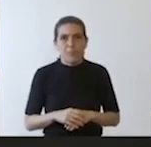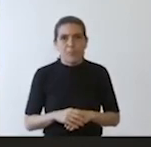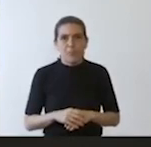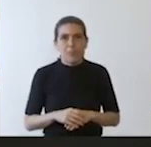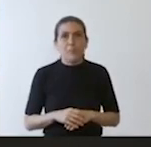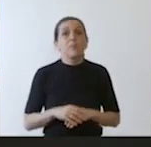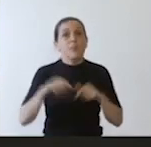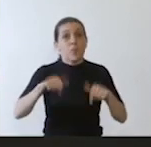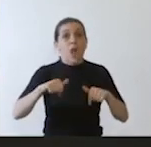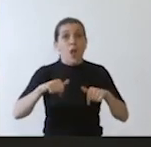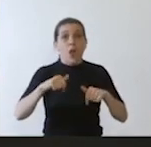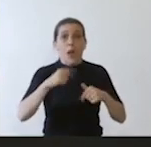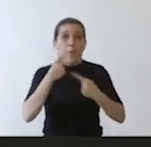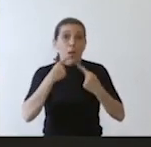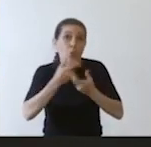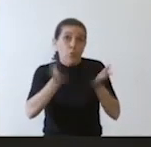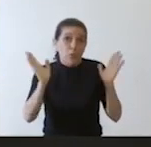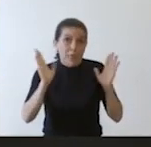Damos paso a las preguntas.